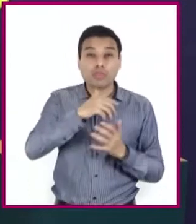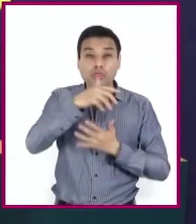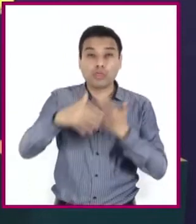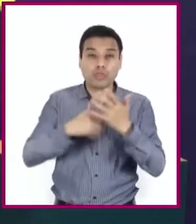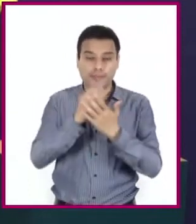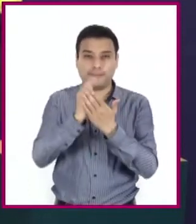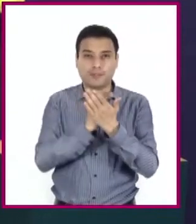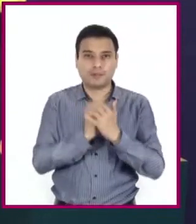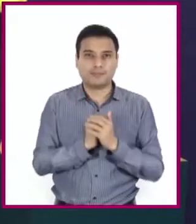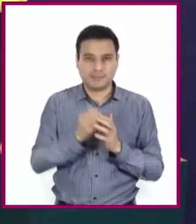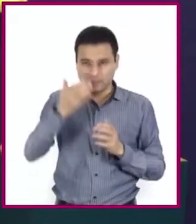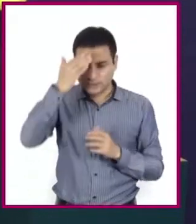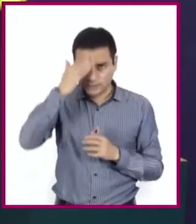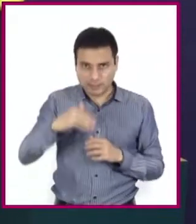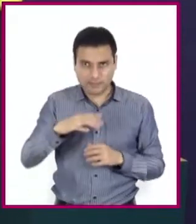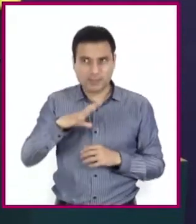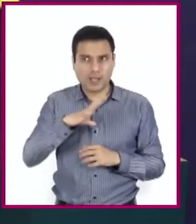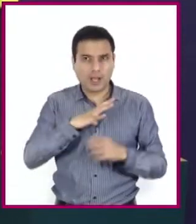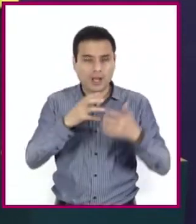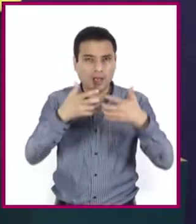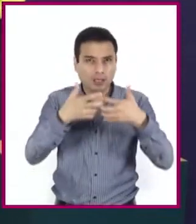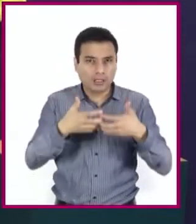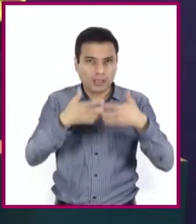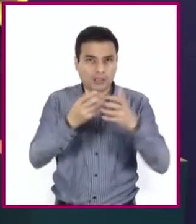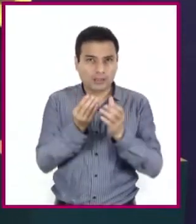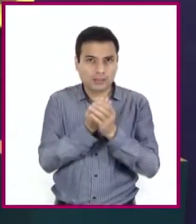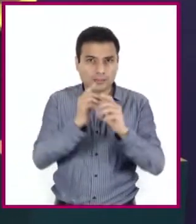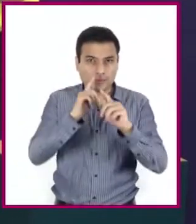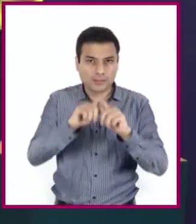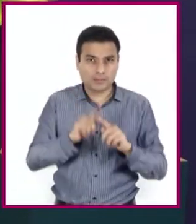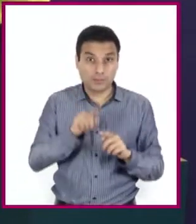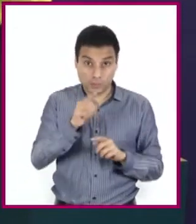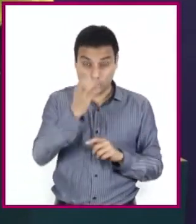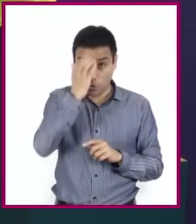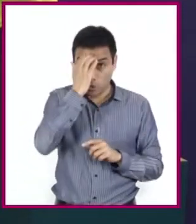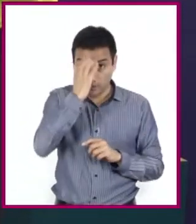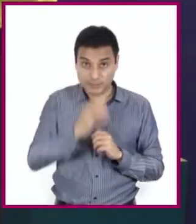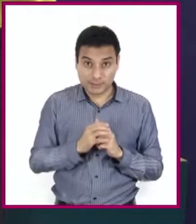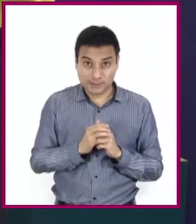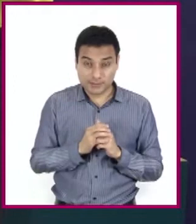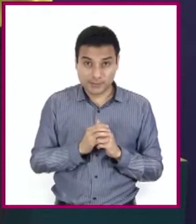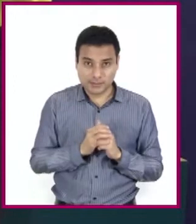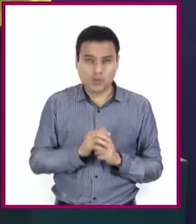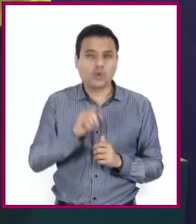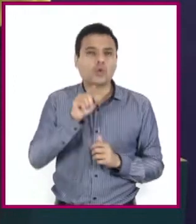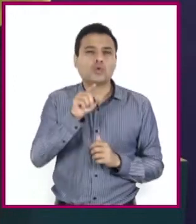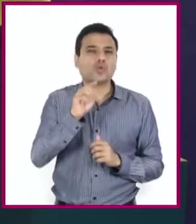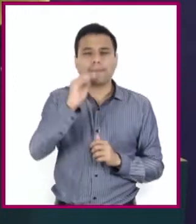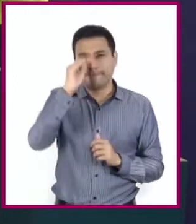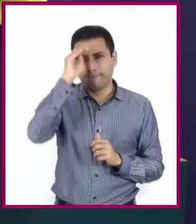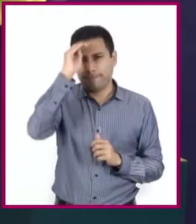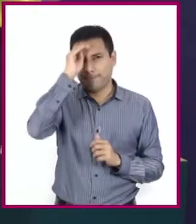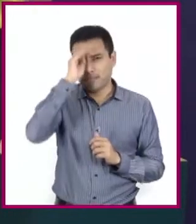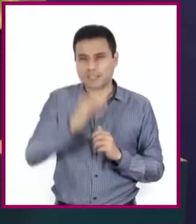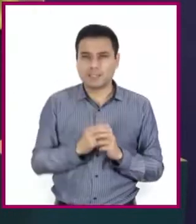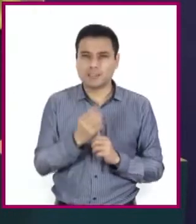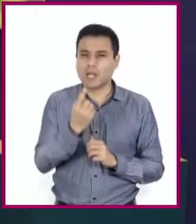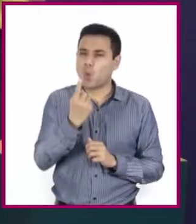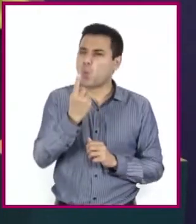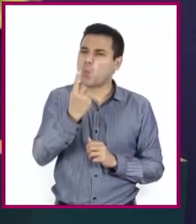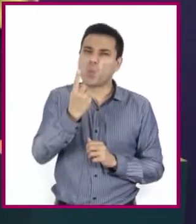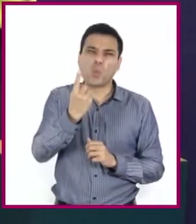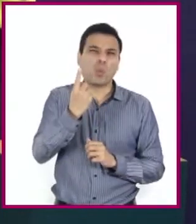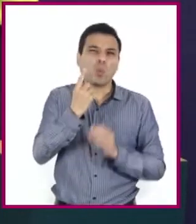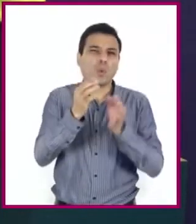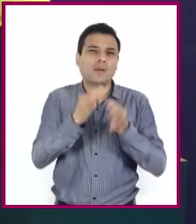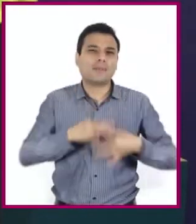que existían tantas centrales de generación diferentes? ¿Cuál creen que será la central más importante en el